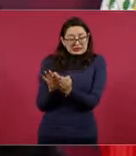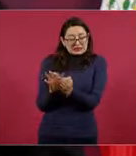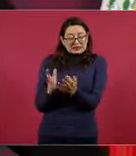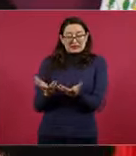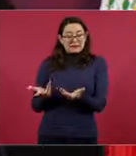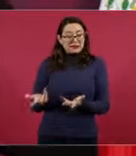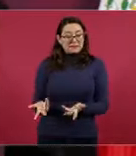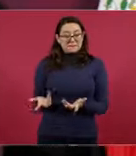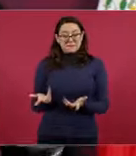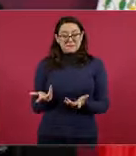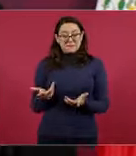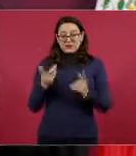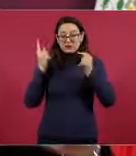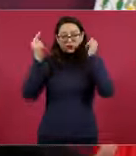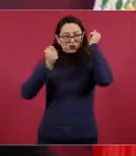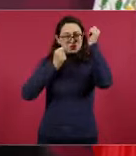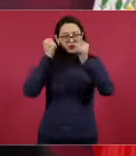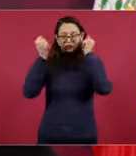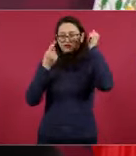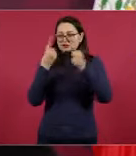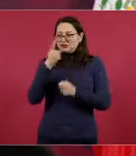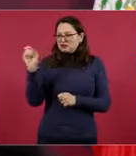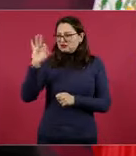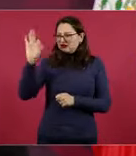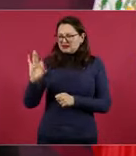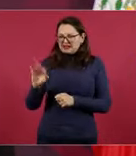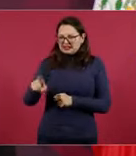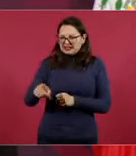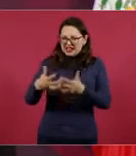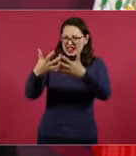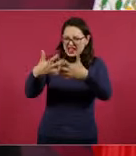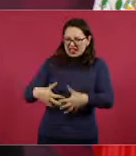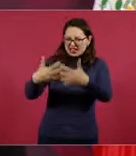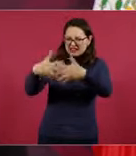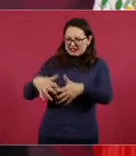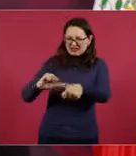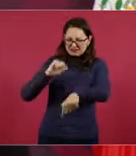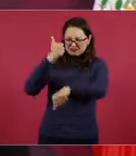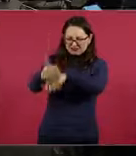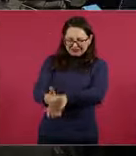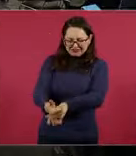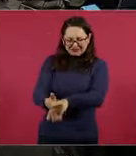una zona turística completamente. Ellos tienen ahí